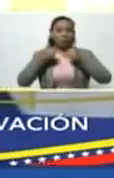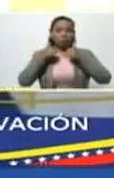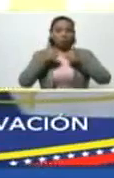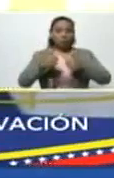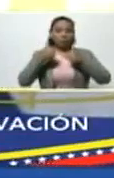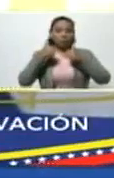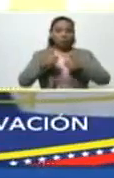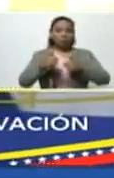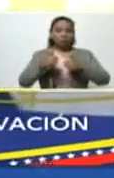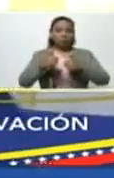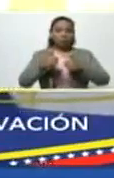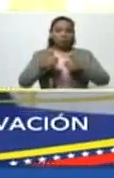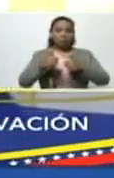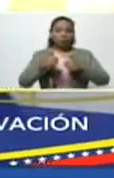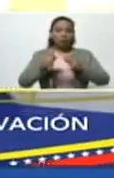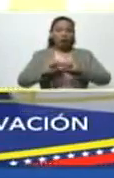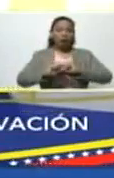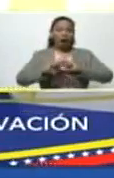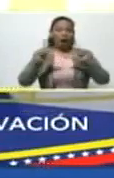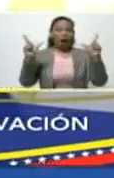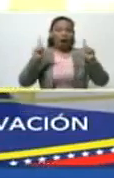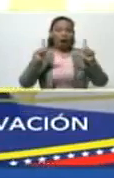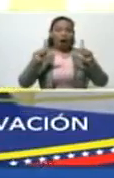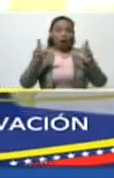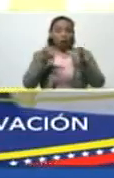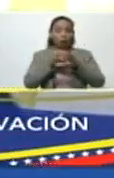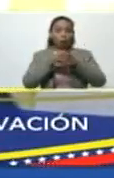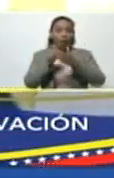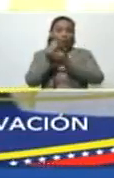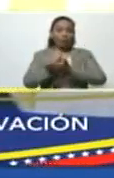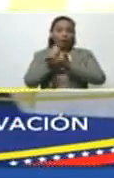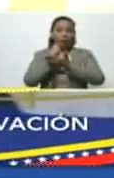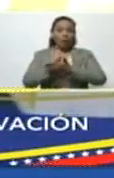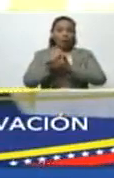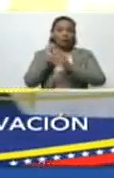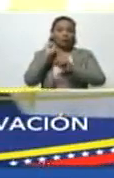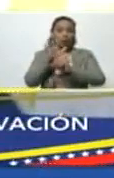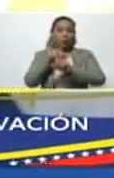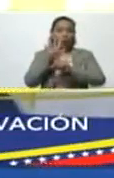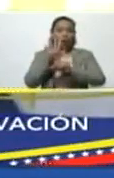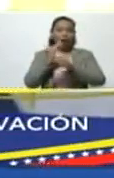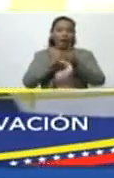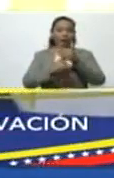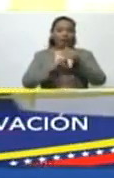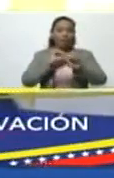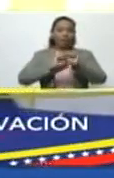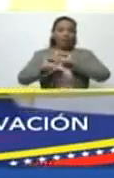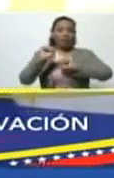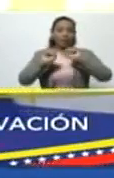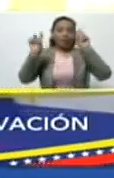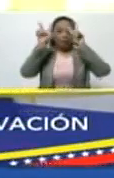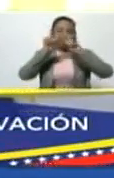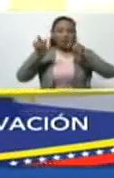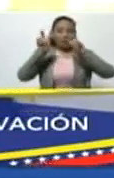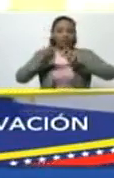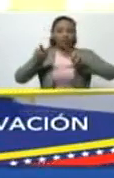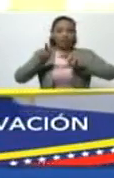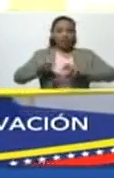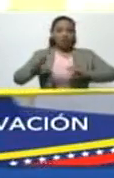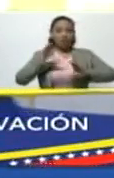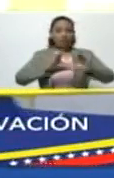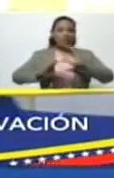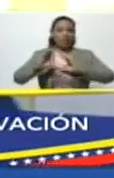bien impresionados en la unidad de terapia celular que va a la vanguardia de las investigaciones de la